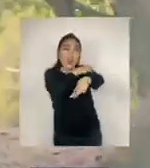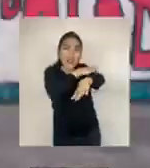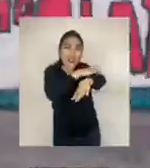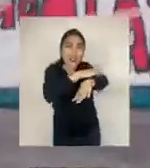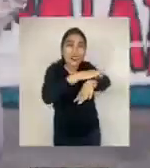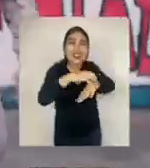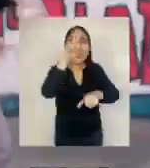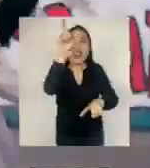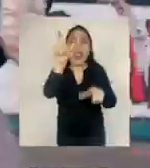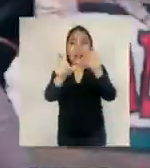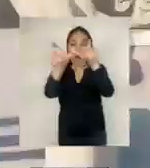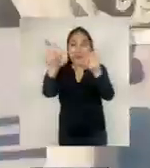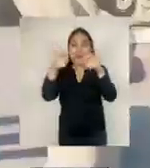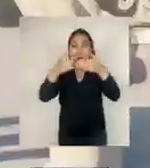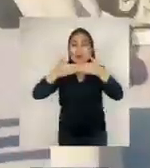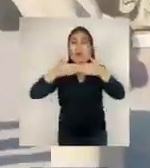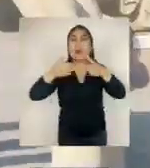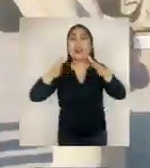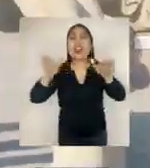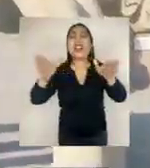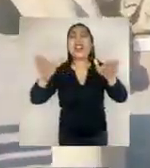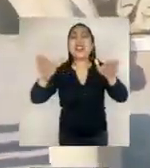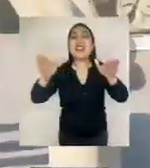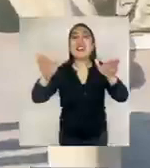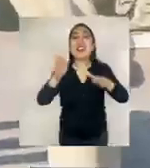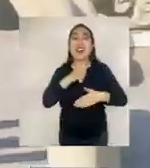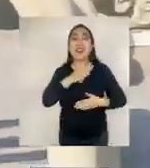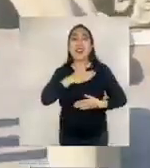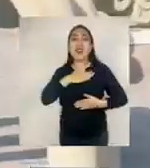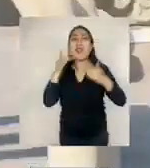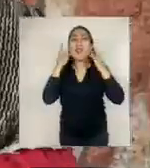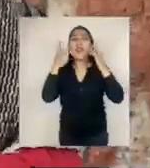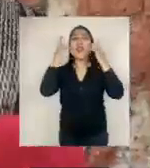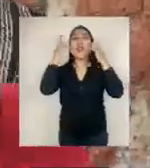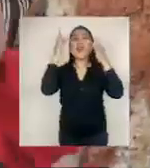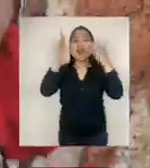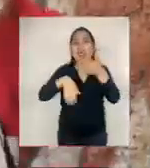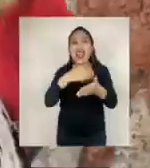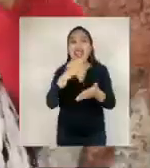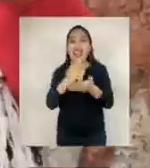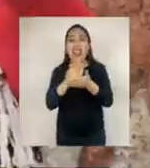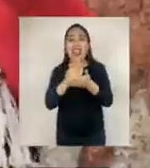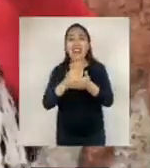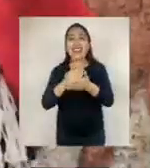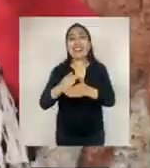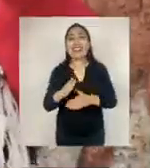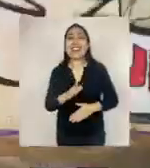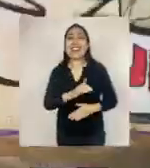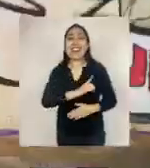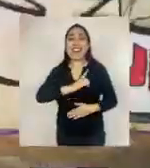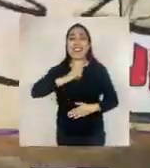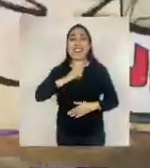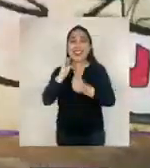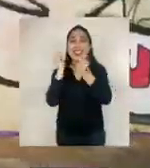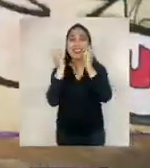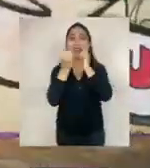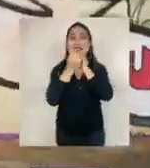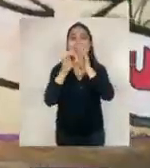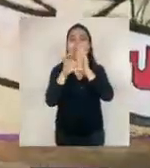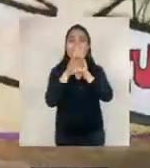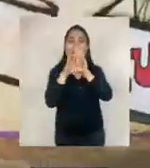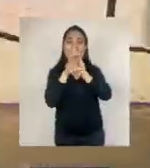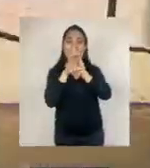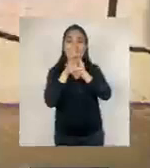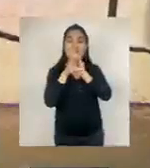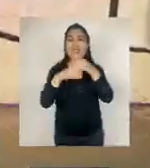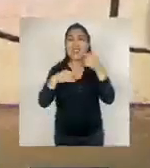de la dictadura, hemos vivido todo. O sea, nosotros apaleados ya nos fuimos. Entonces, que esto sea una transformación